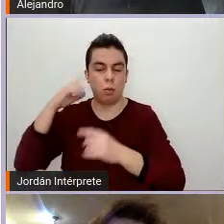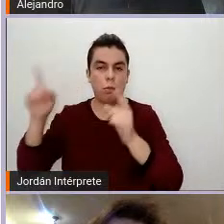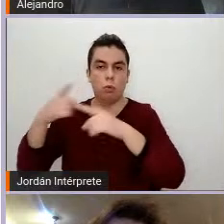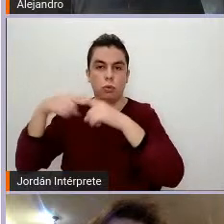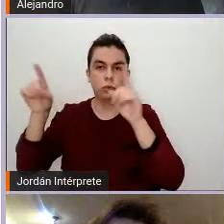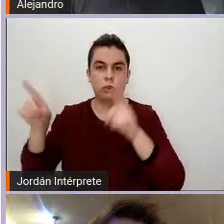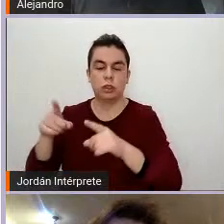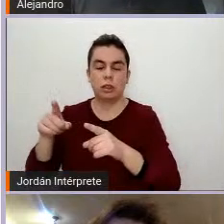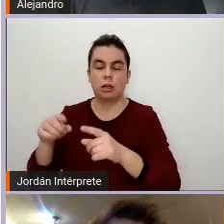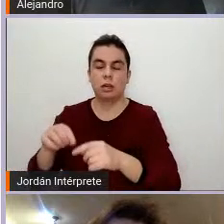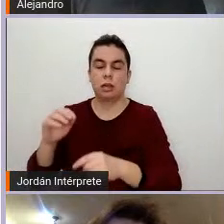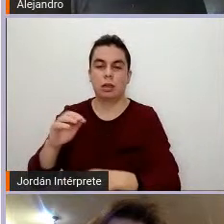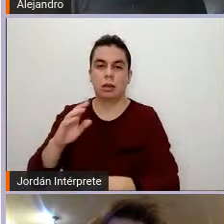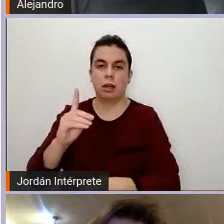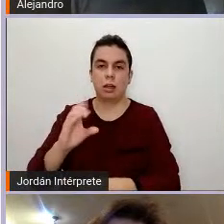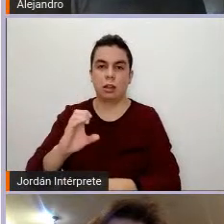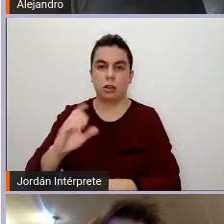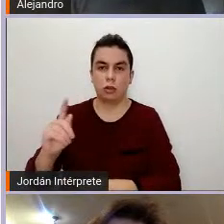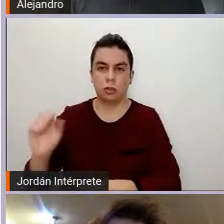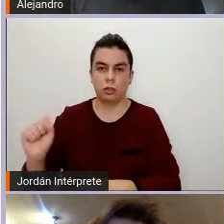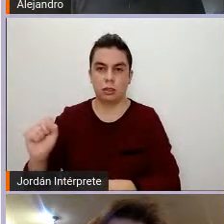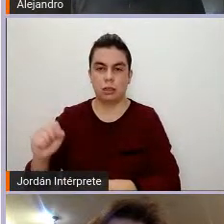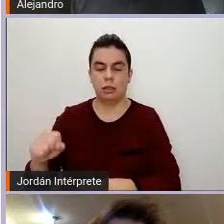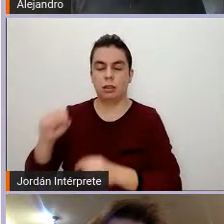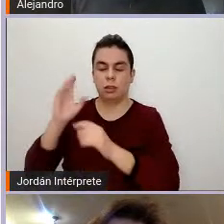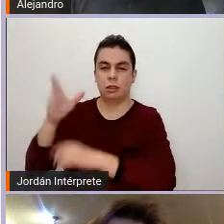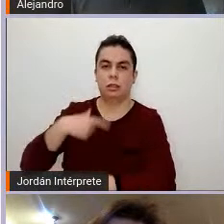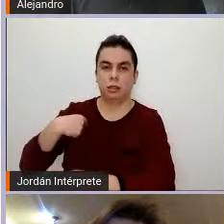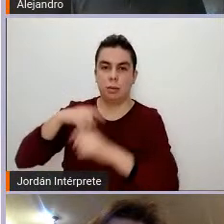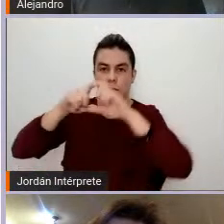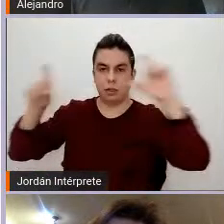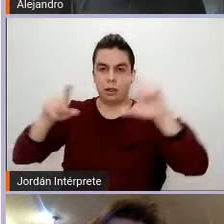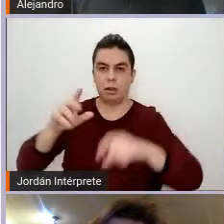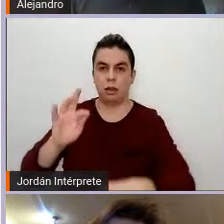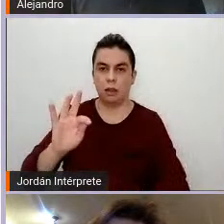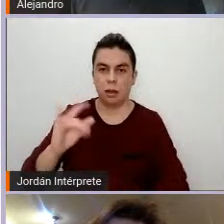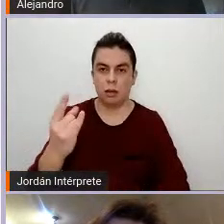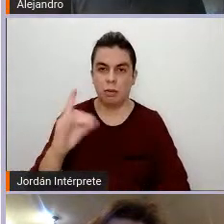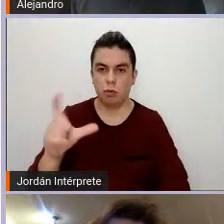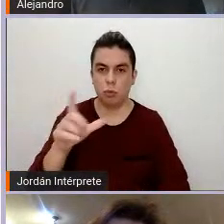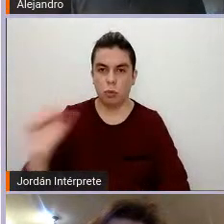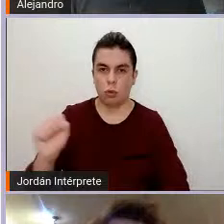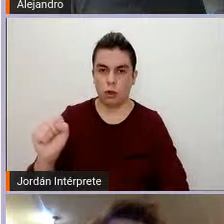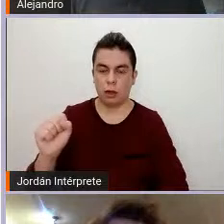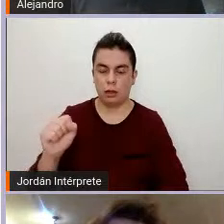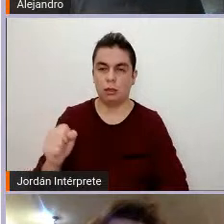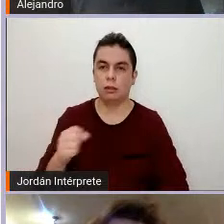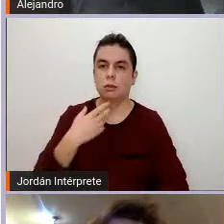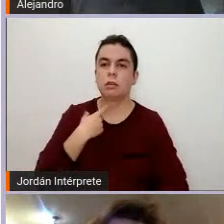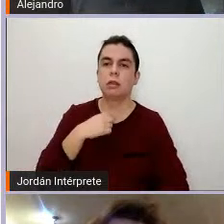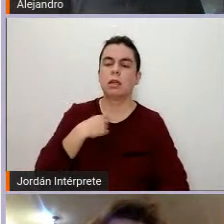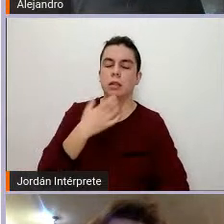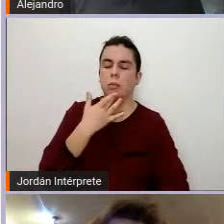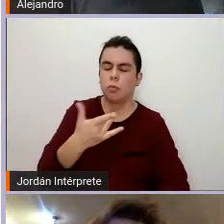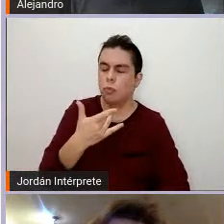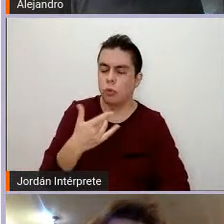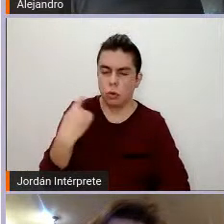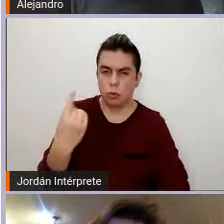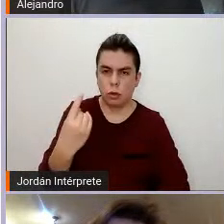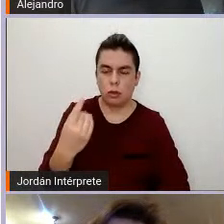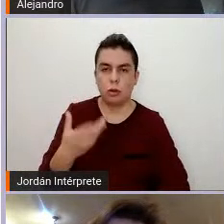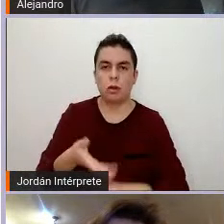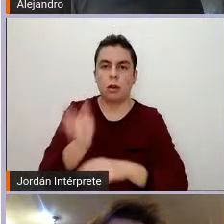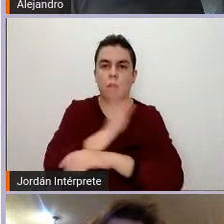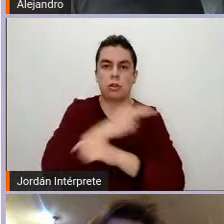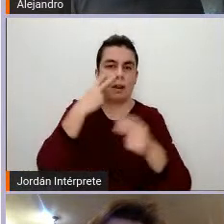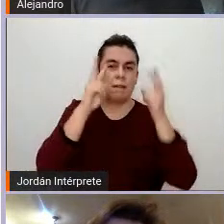Fuga, la cual es un caso interesante y único. Como hemos visto, la mayoría de sus obras visuales hacen referencia